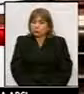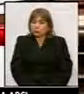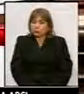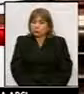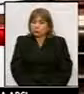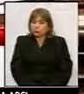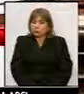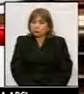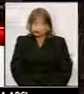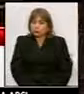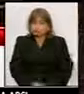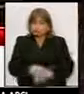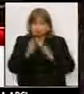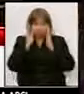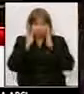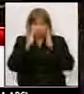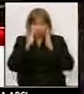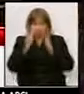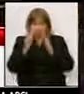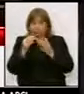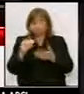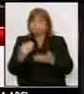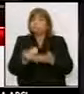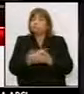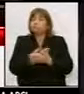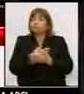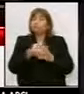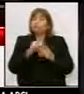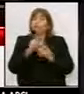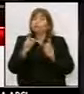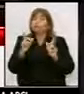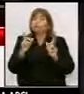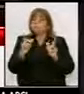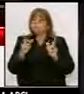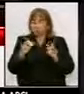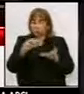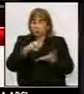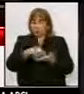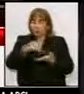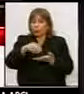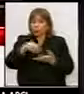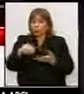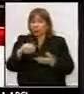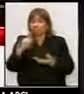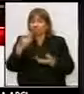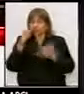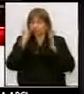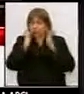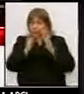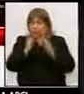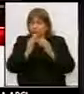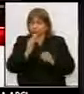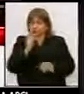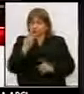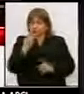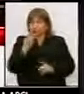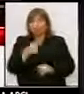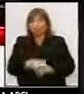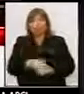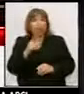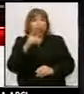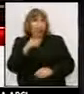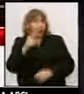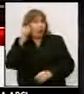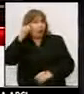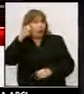Tiempo adicional. Grandes concentraciones del modelo neoliberal, sino que tenemos un pueblo que atender primero y que tenemos que resolver los problemas. Y recuerden